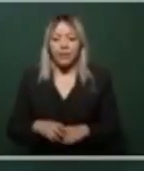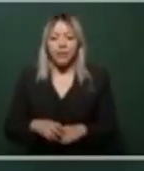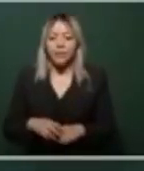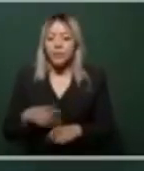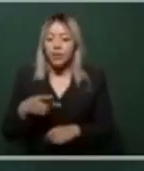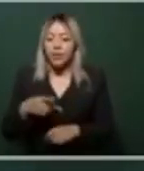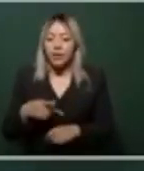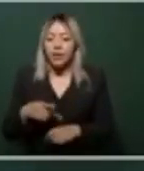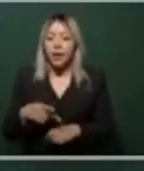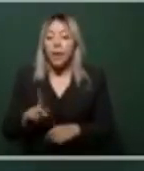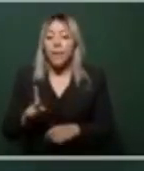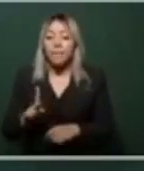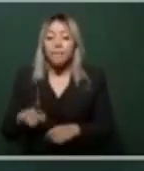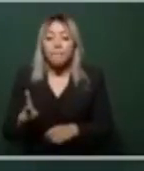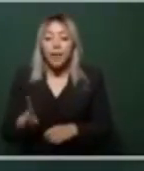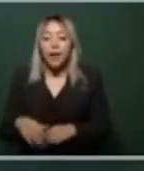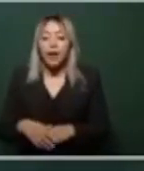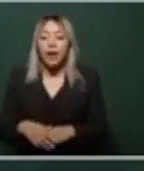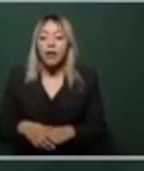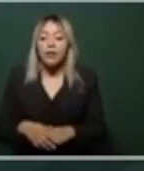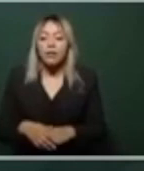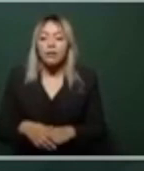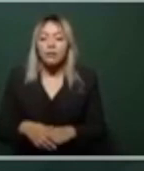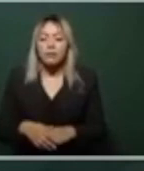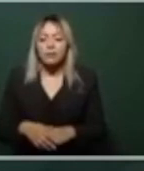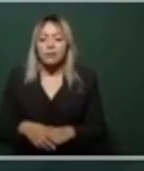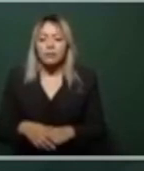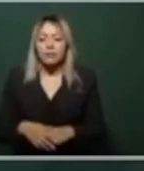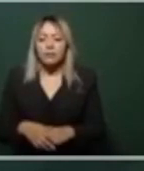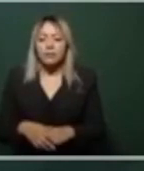así, puede ser que